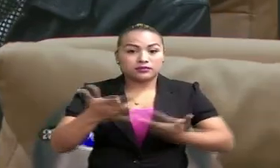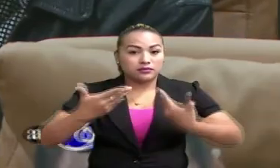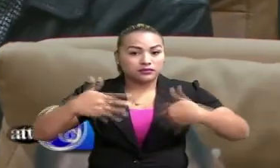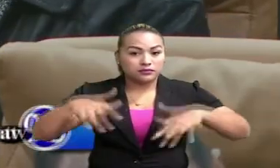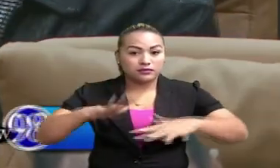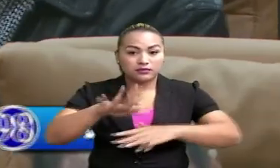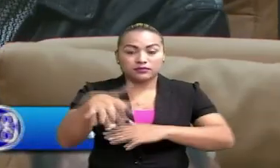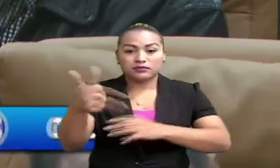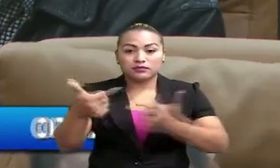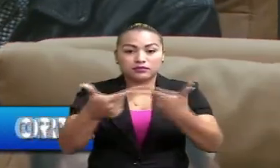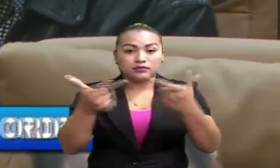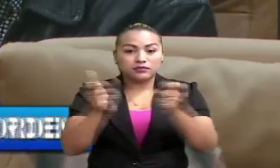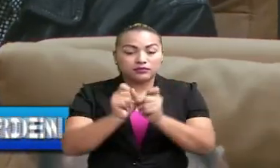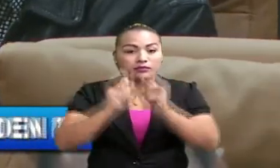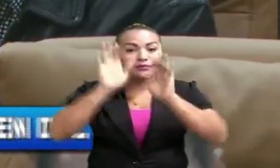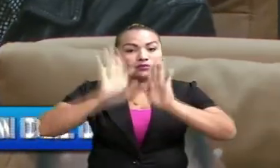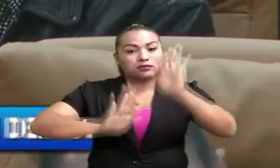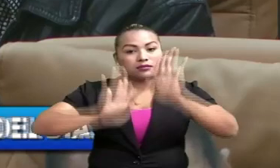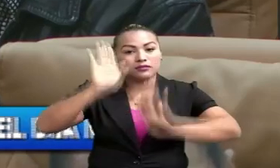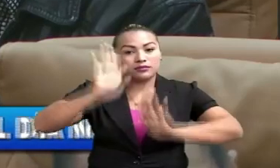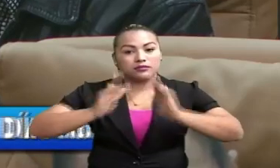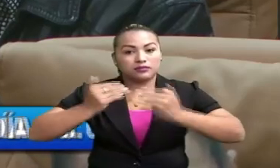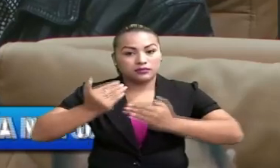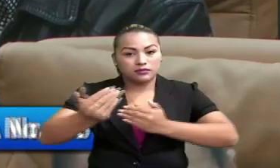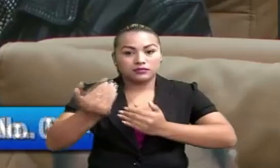a participar de un proceso de consulta.